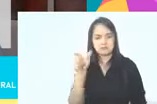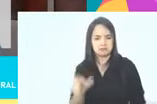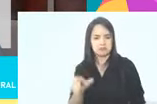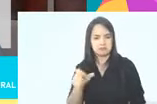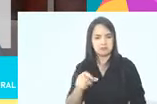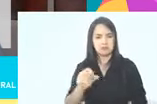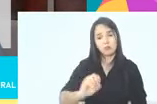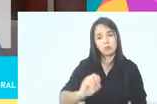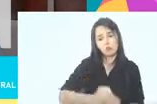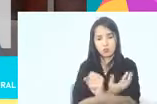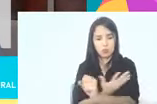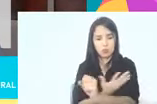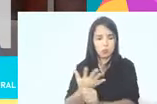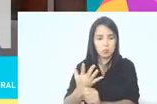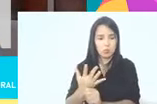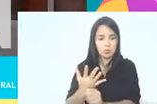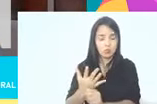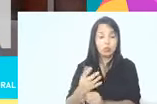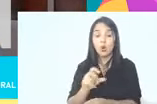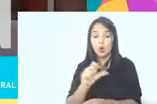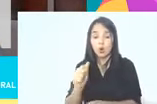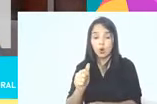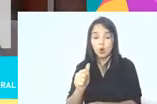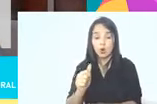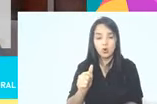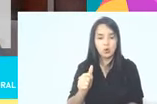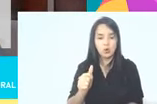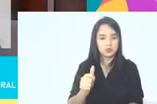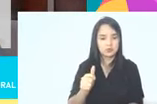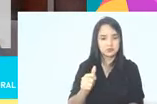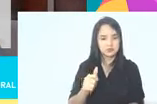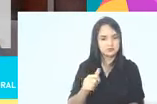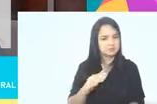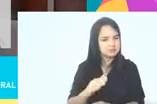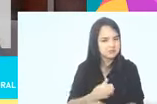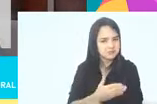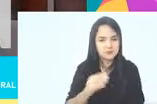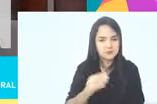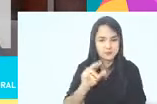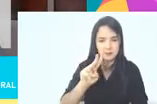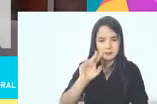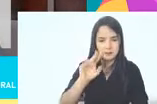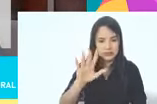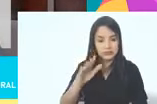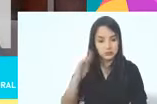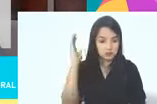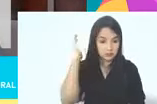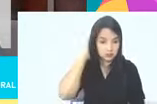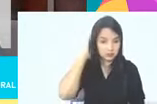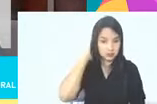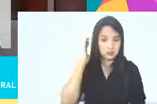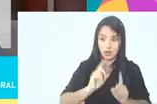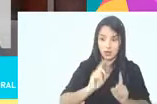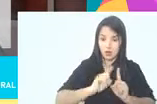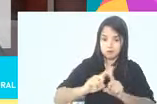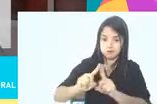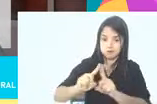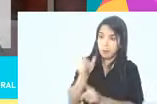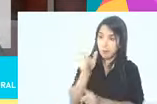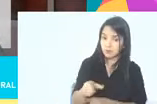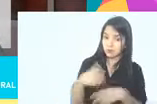territorio, especialmente para las necesidades actuales, post pandemia. Por favor, no desaprovechemos esta